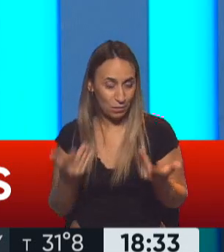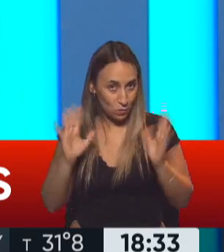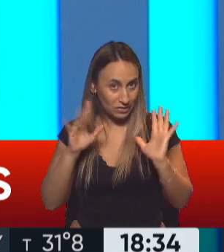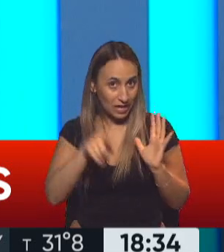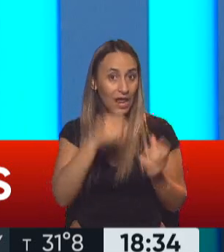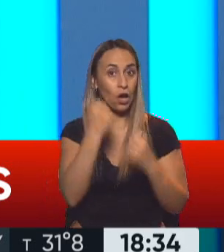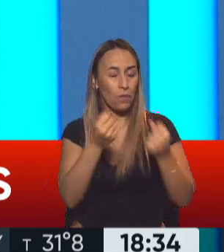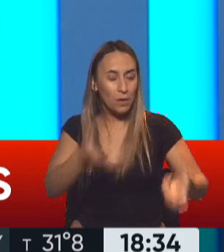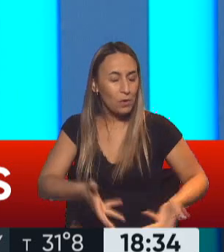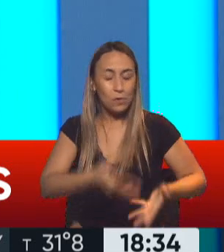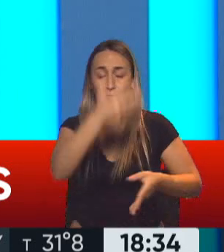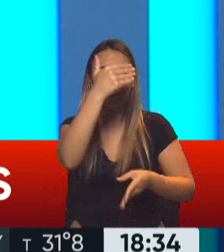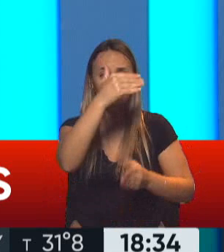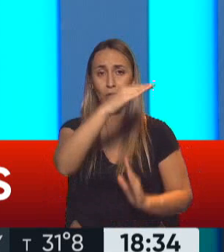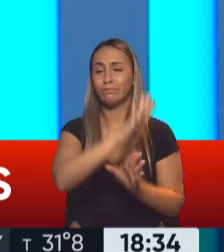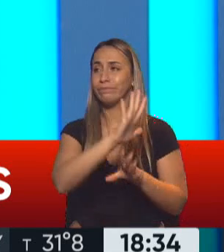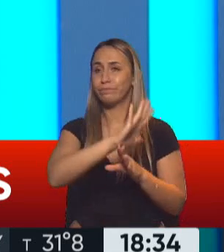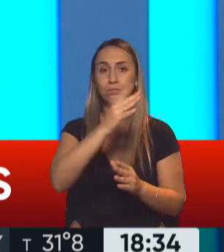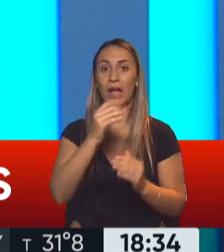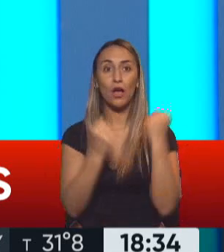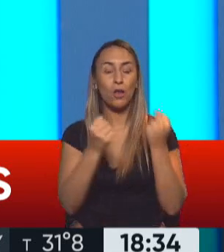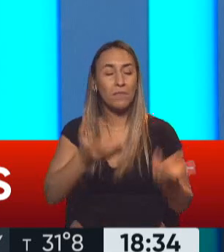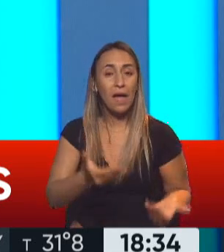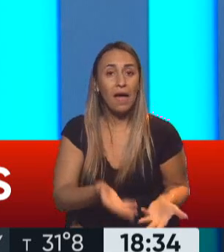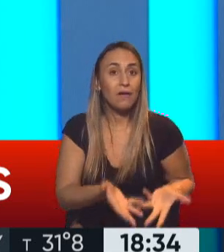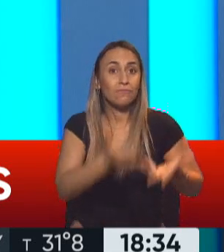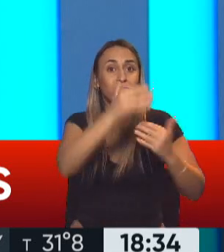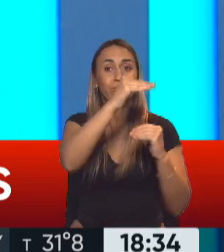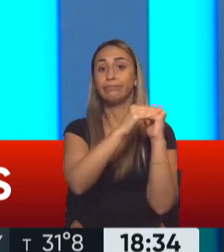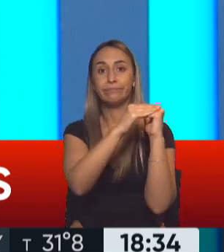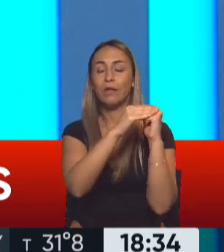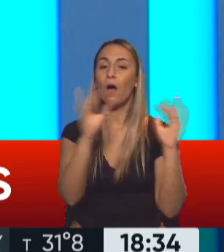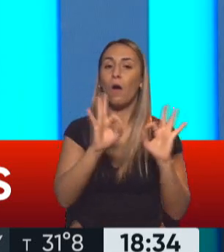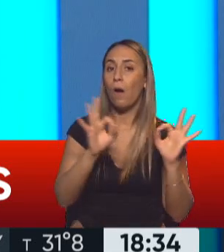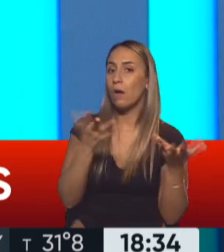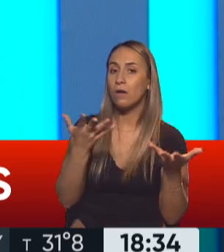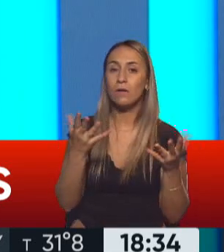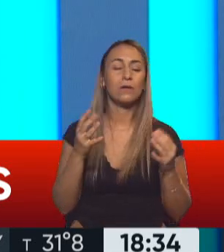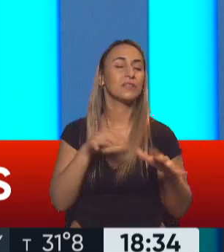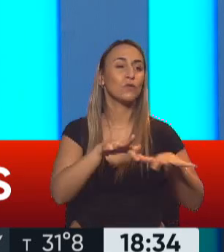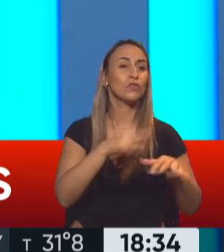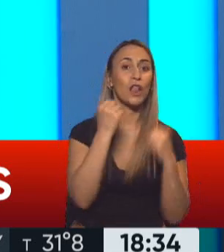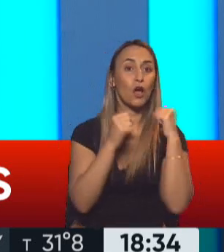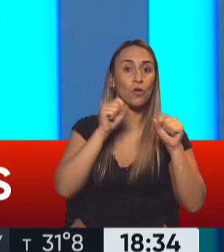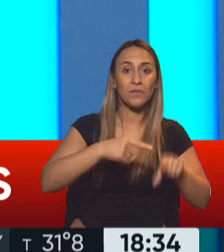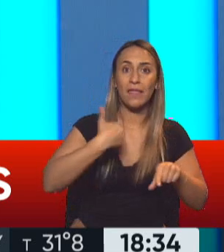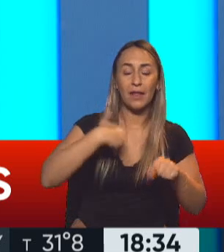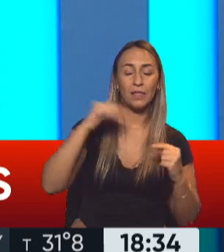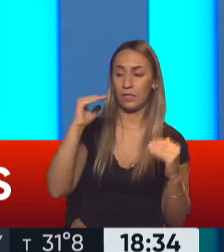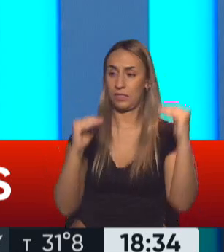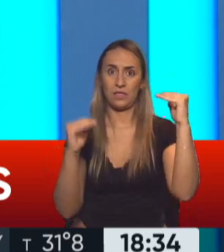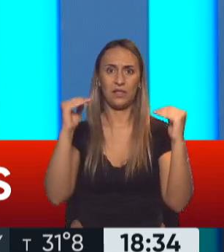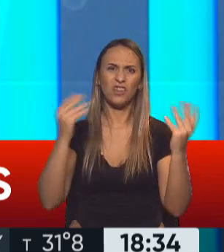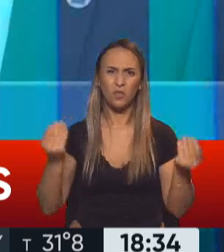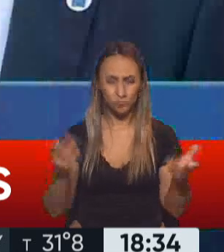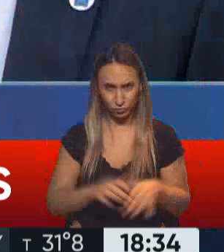que efectivamente puede haber un plan económico que vaya en paralelo a la recuperación económica del país? Bueno, los